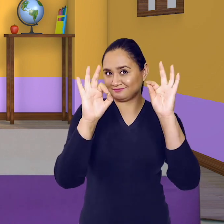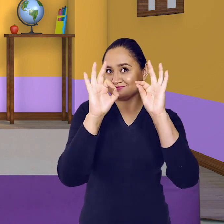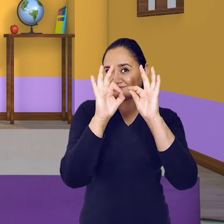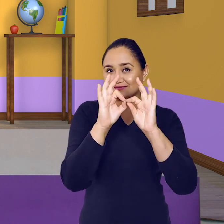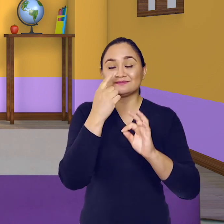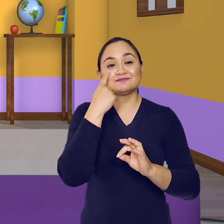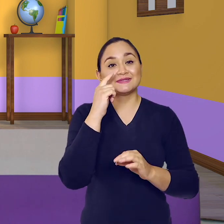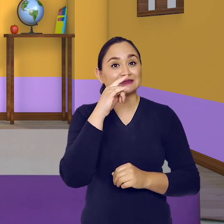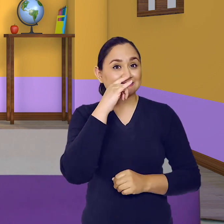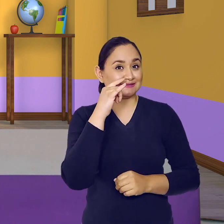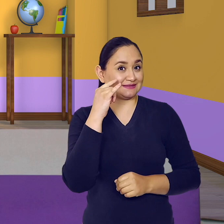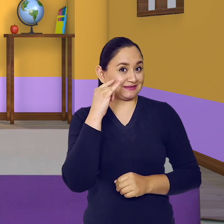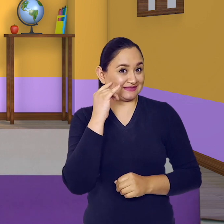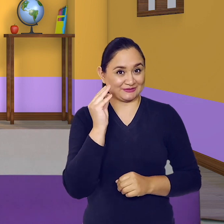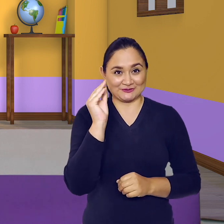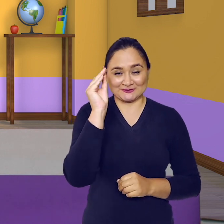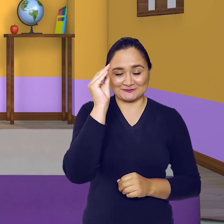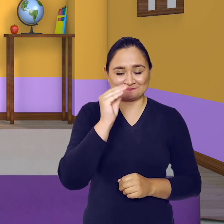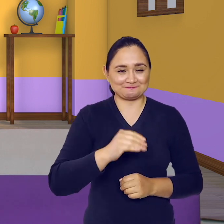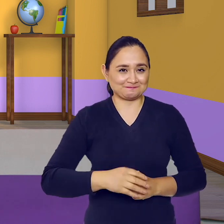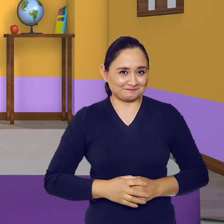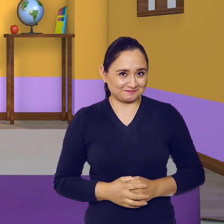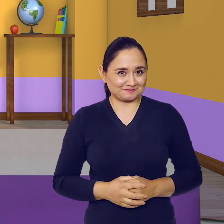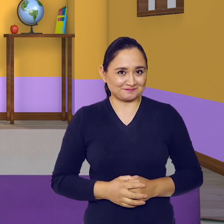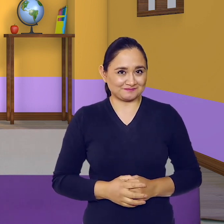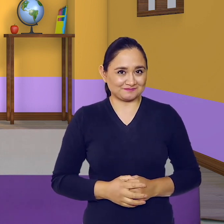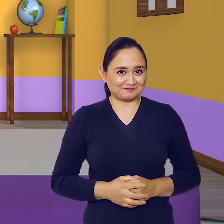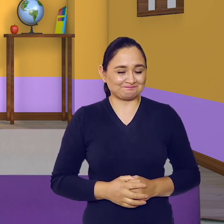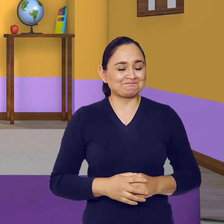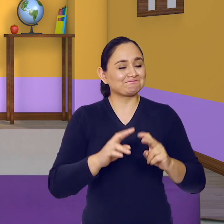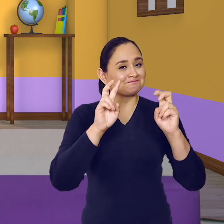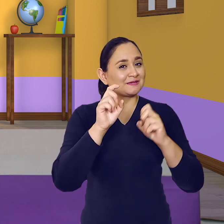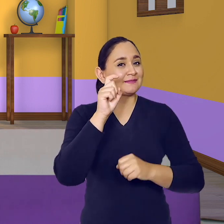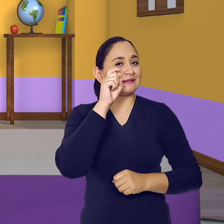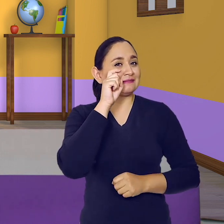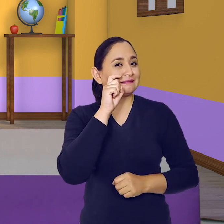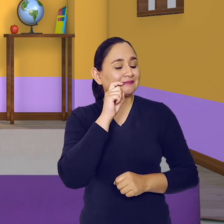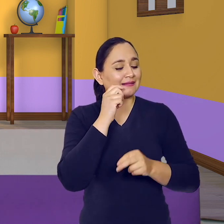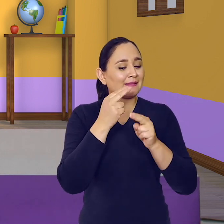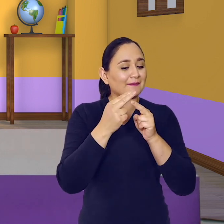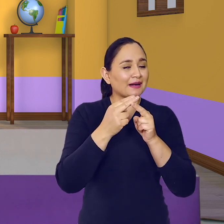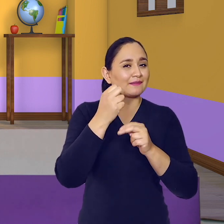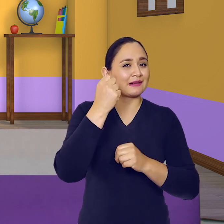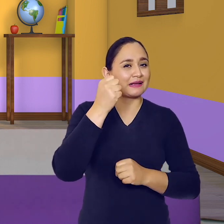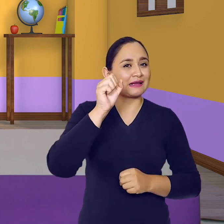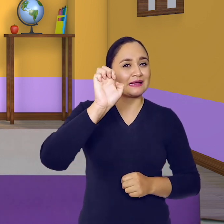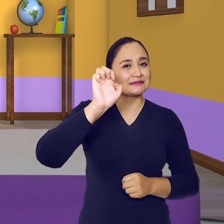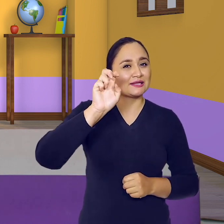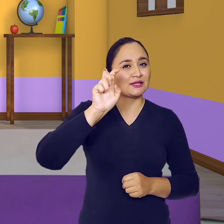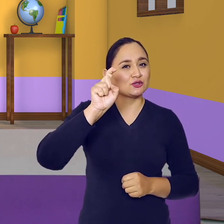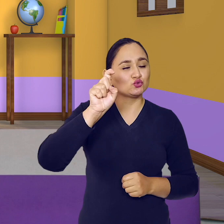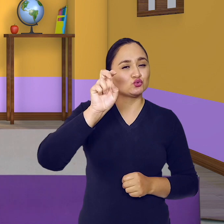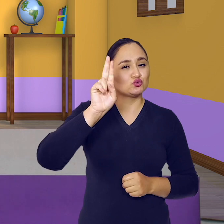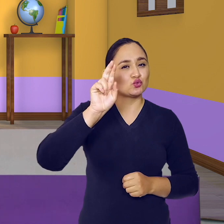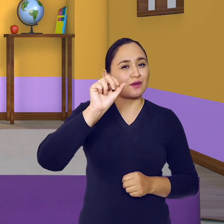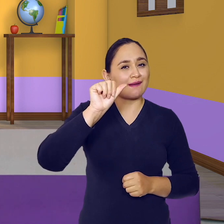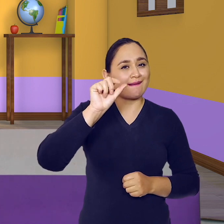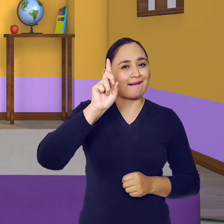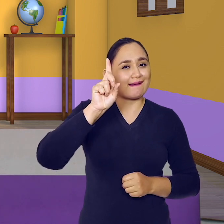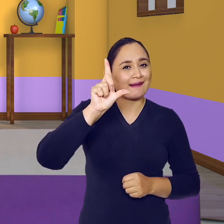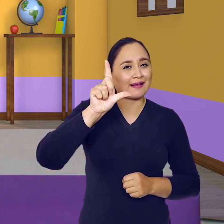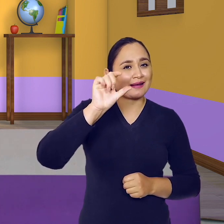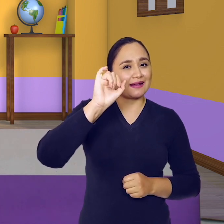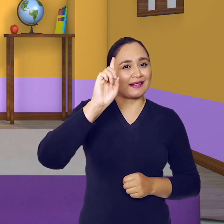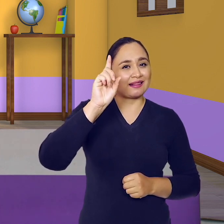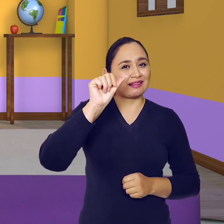importante para niñas, niños y adolescentes. La sexualidad y afectividad. ¿Saben? Yo investigué